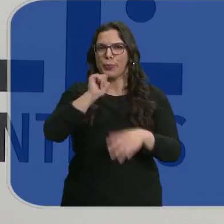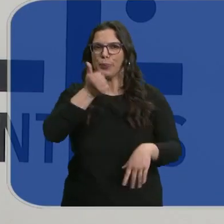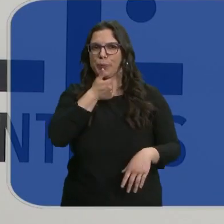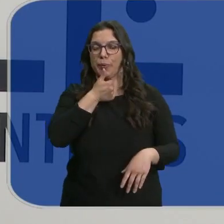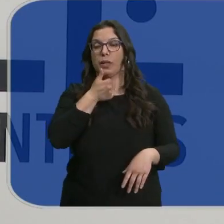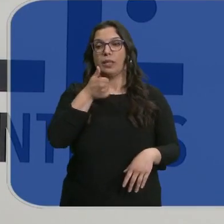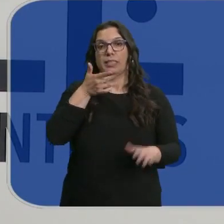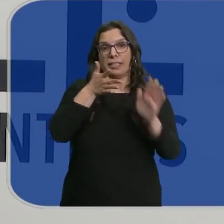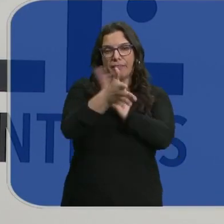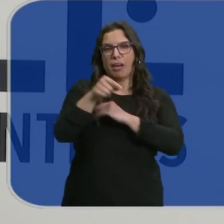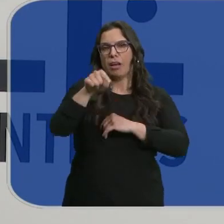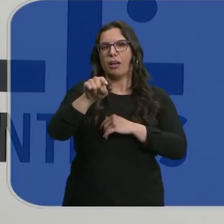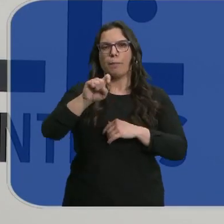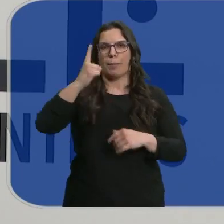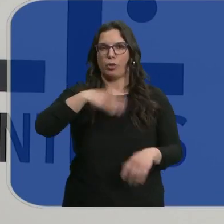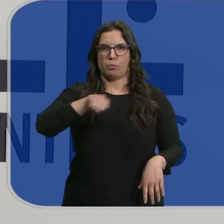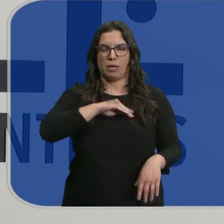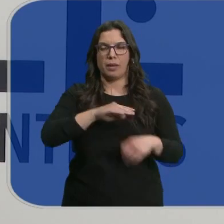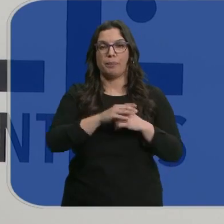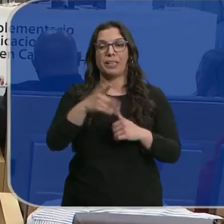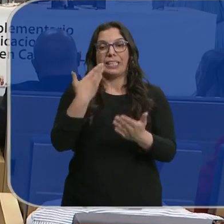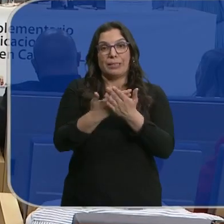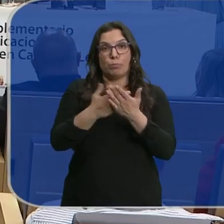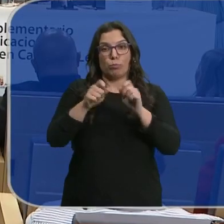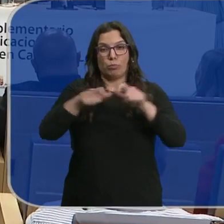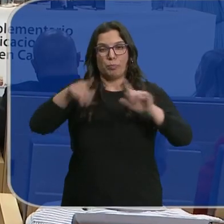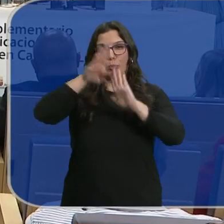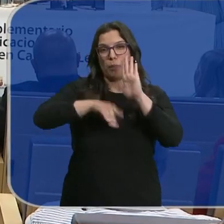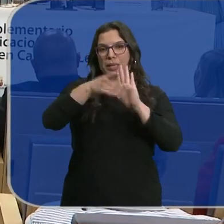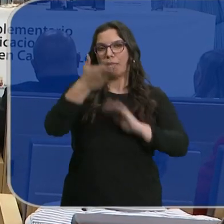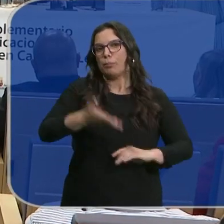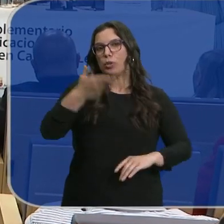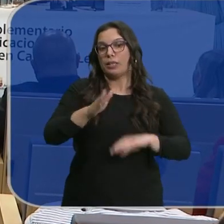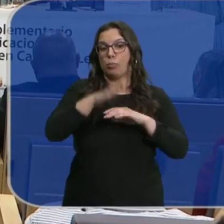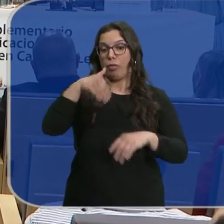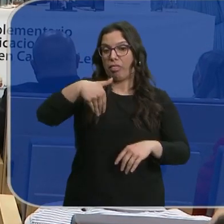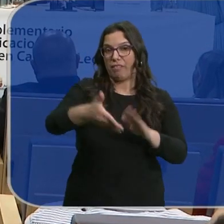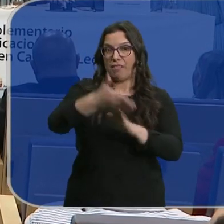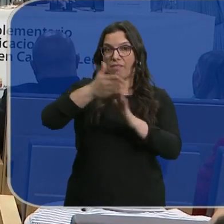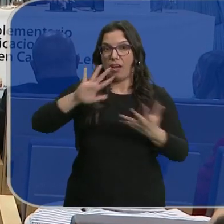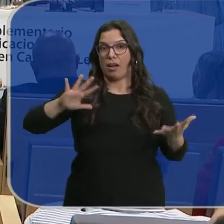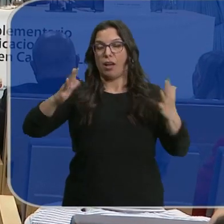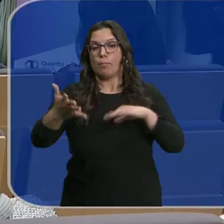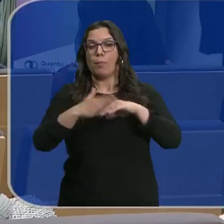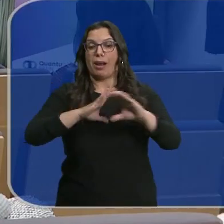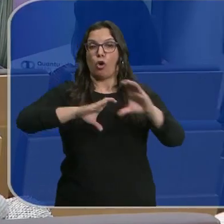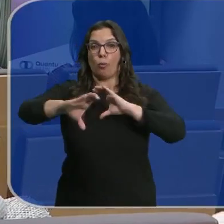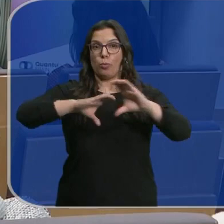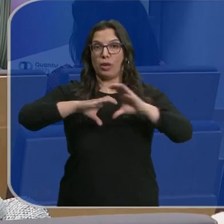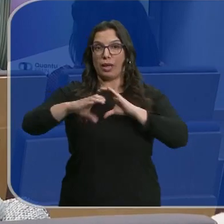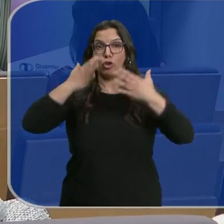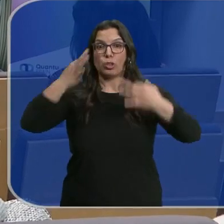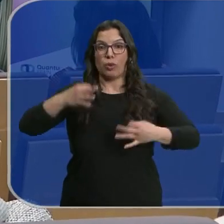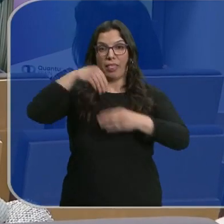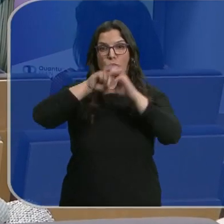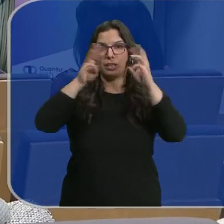cuánticas, que se convertirá en uno de los primeros de España. Un demostrador clave también en el cambio que se avecina para que las comunicaciones sigan